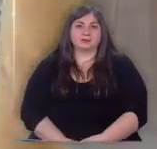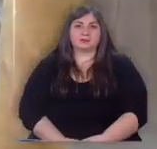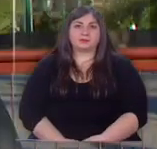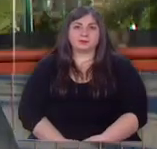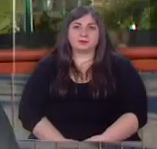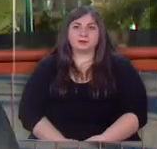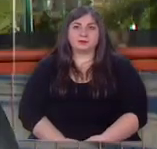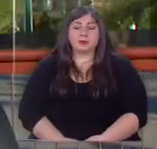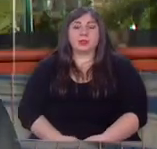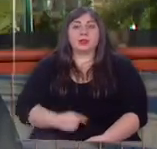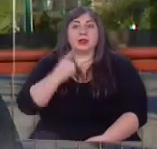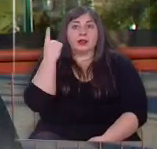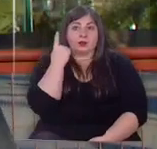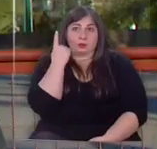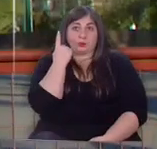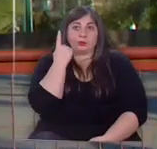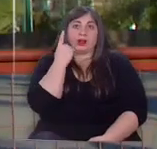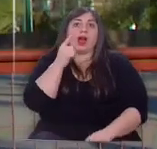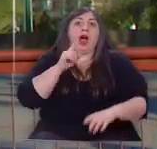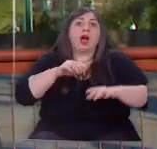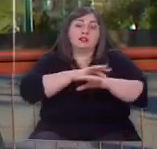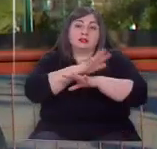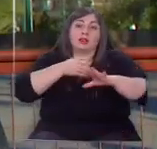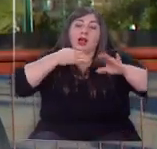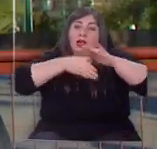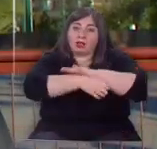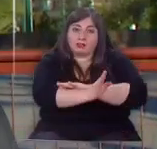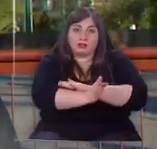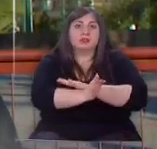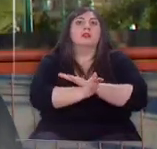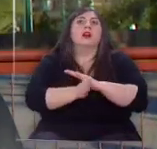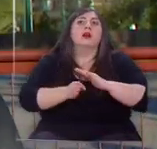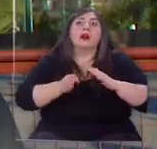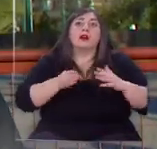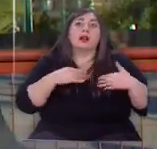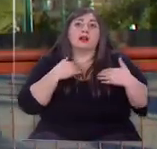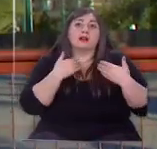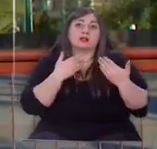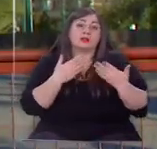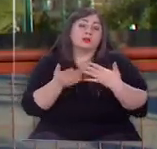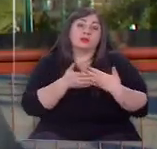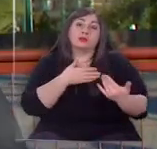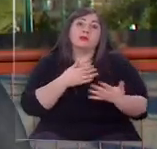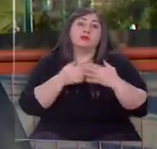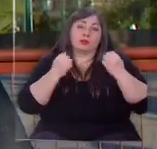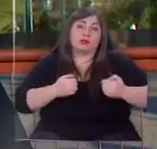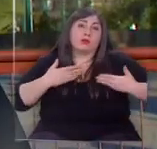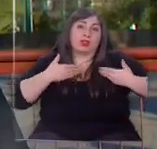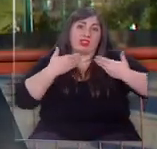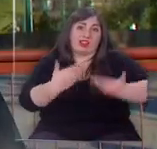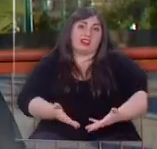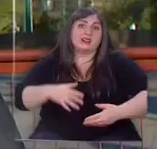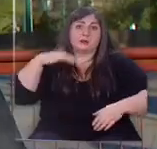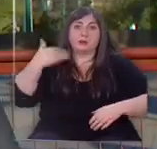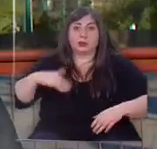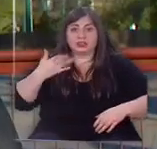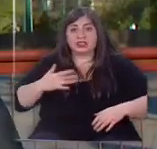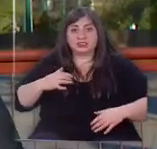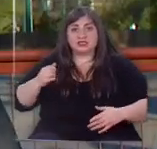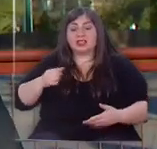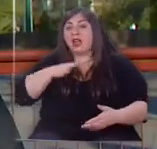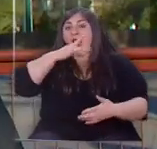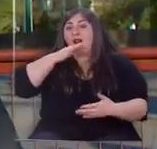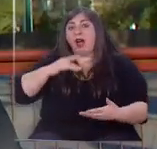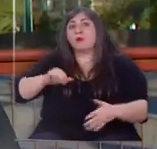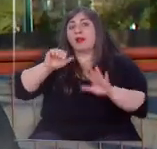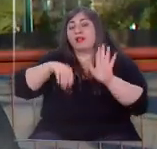Concurrir en una ocasión a localidades interiores de la comuna de Petorca, donde pudimos entregar una cantidad importante de bidones de